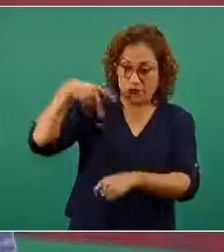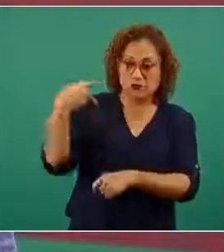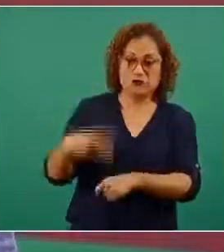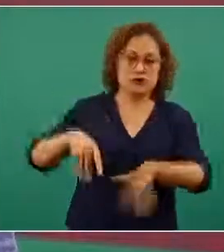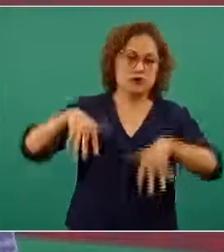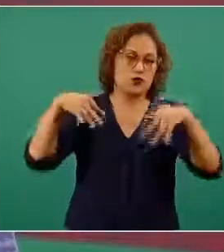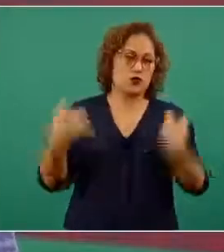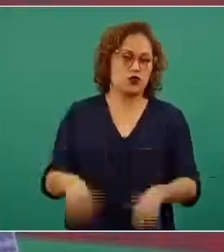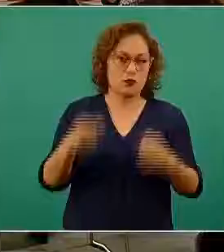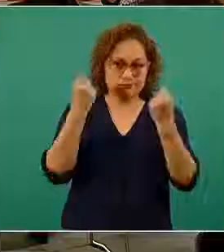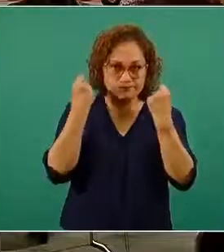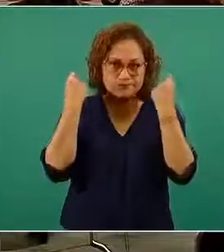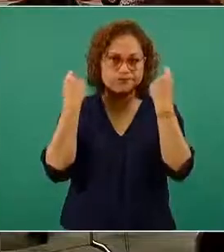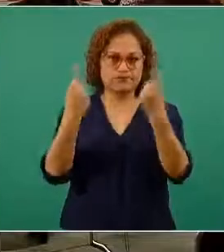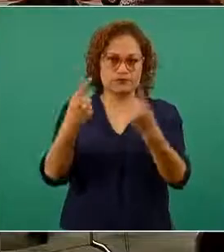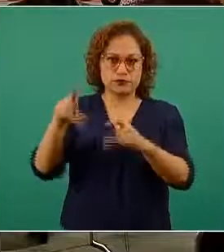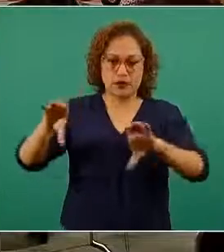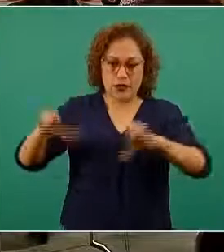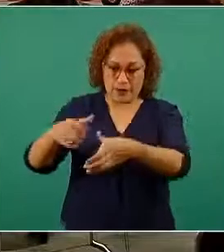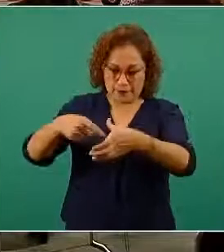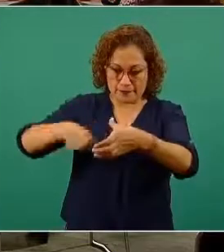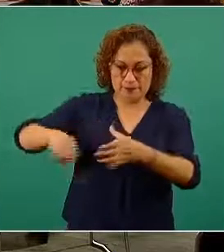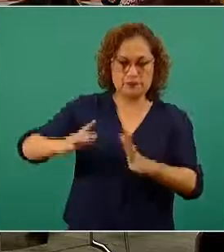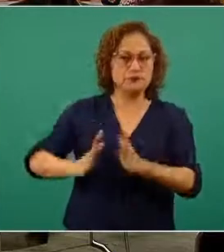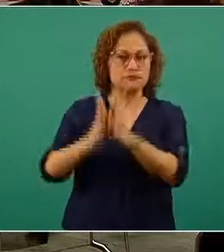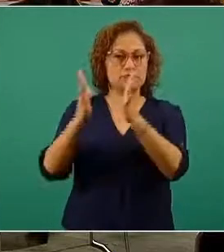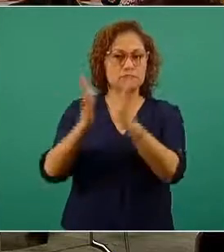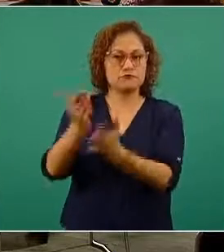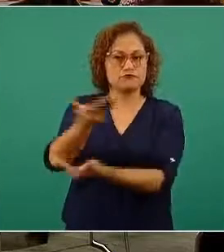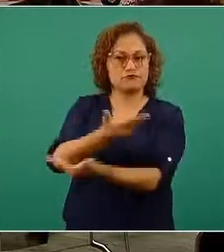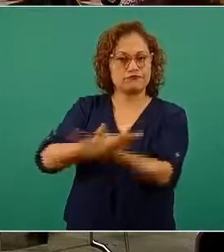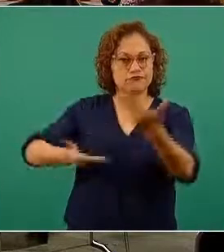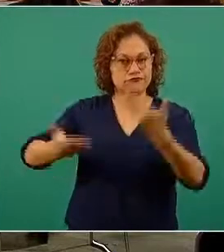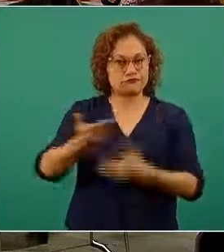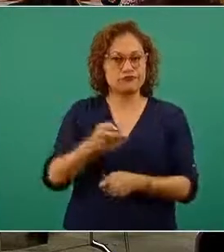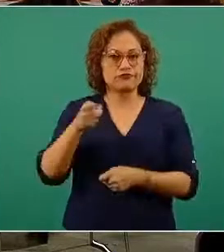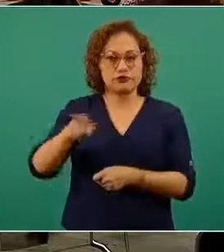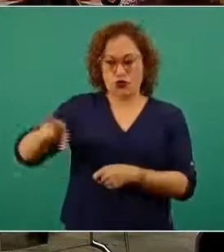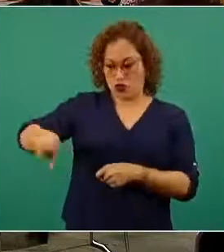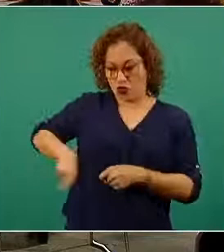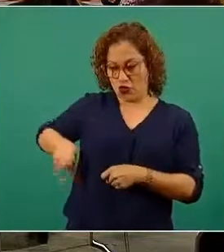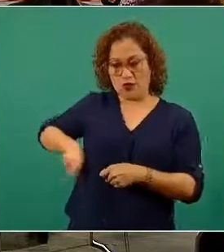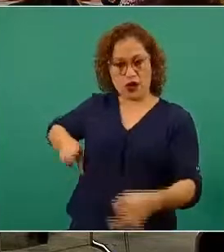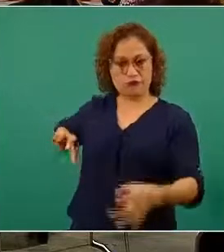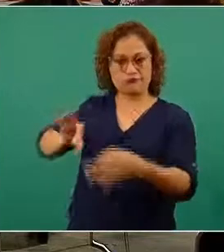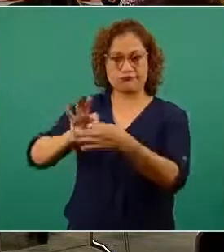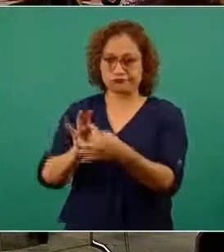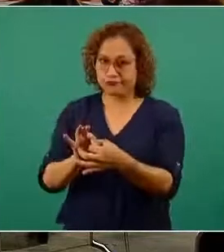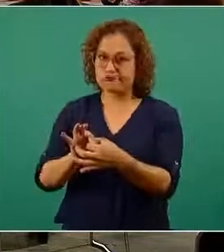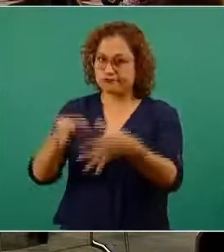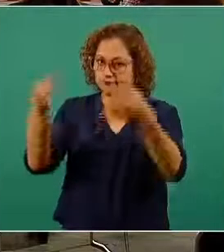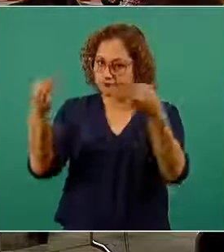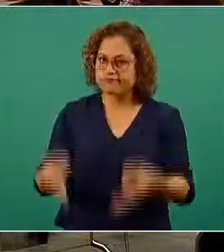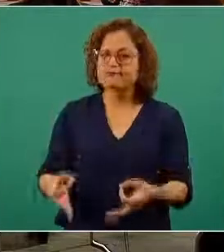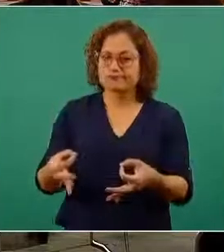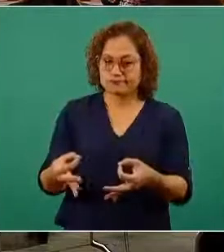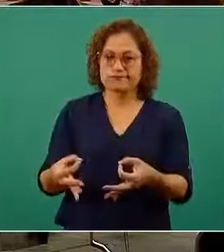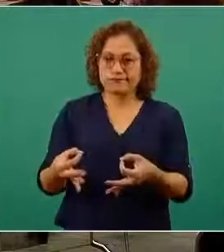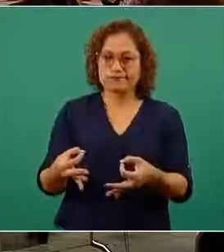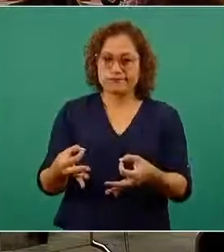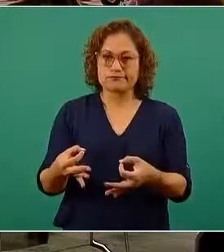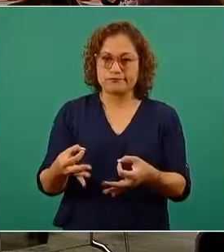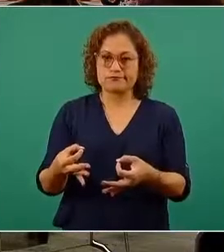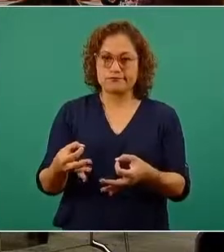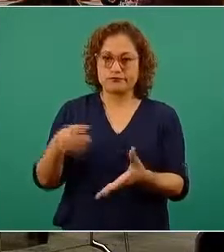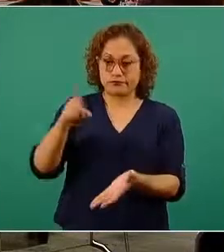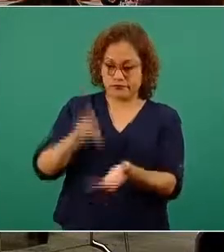hacer cuando hay una participación comunitaria activa y hay un gobierno que se vincula de manera efectiva en la raíz